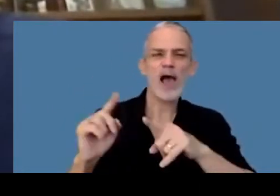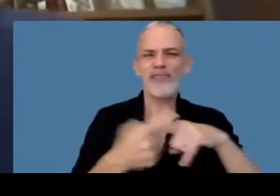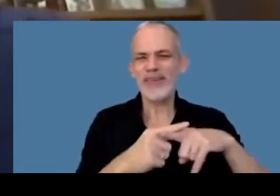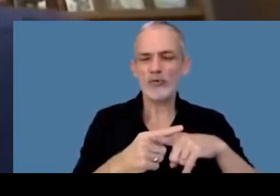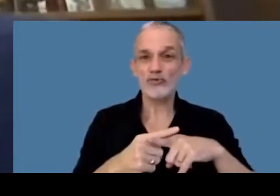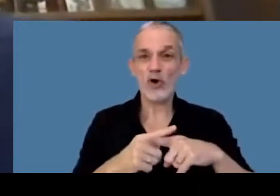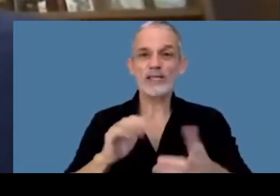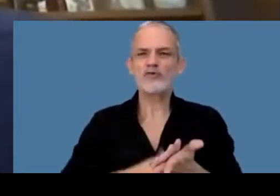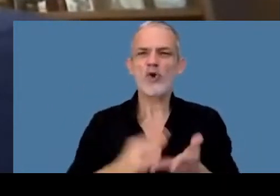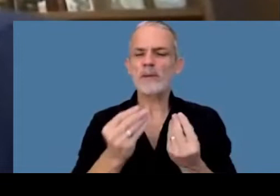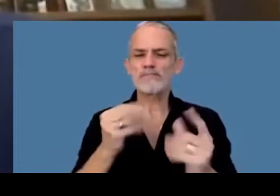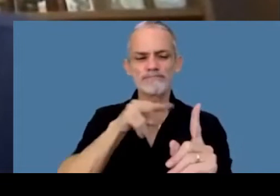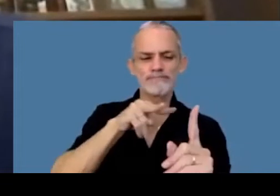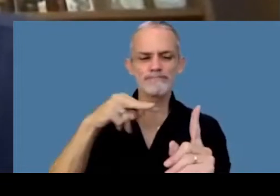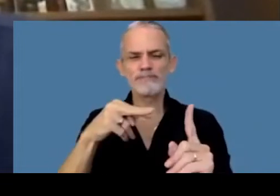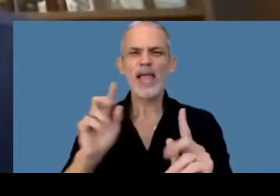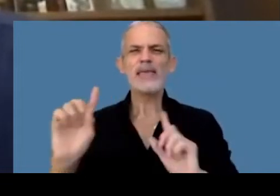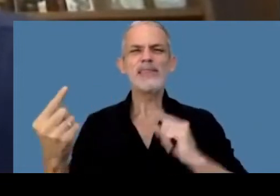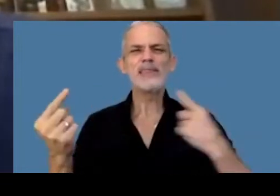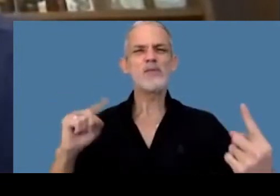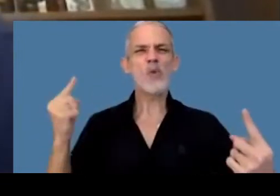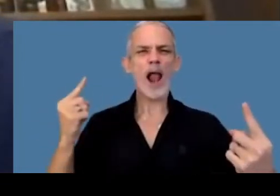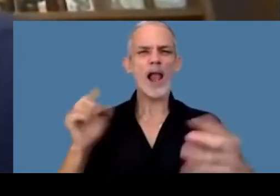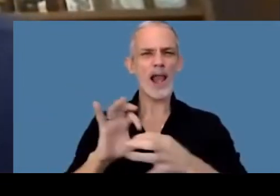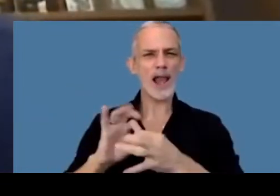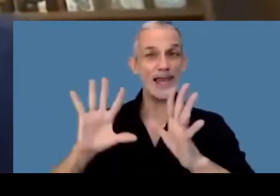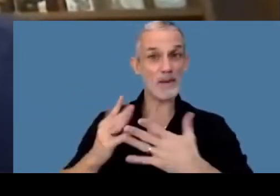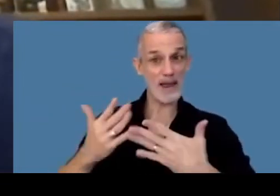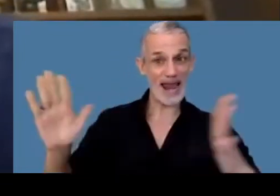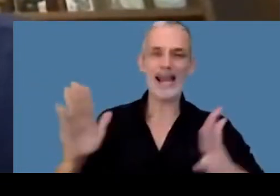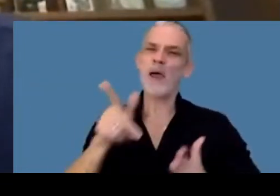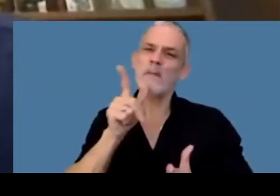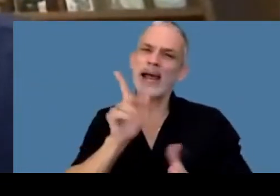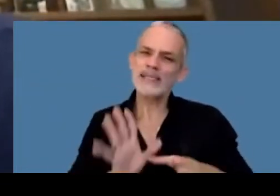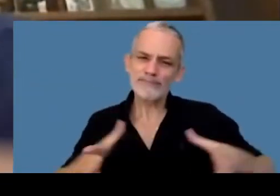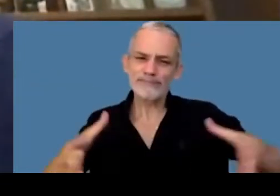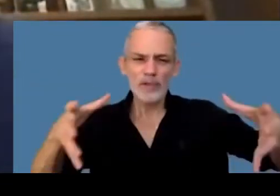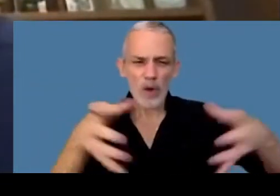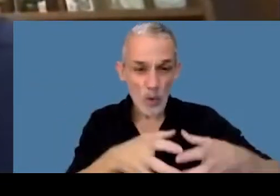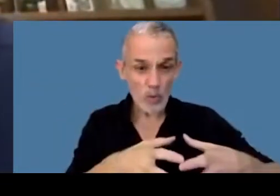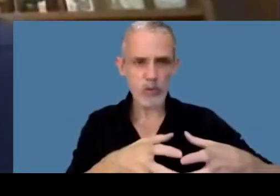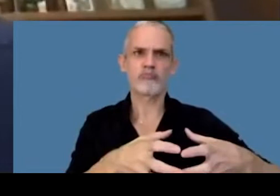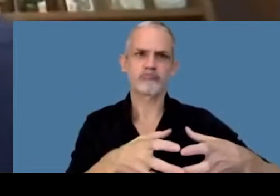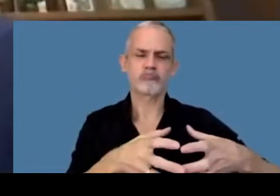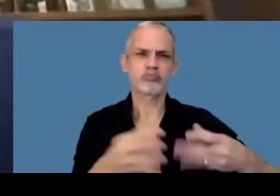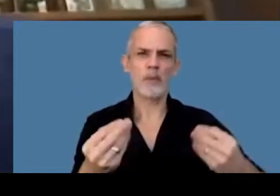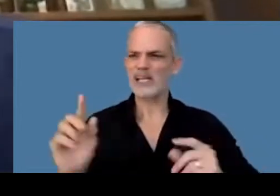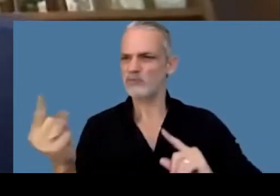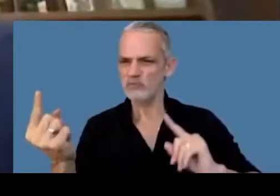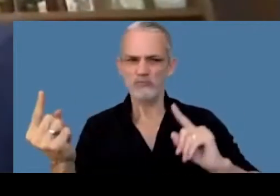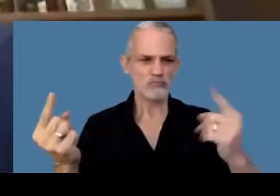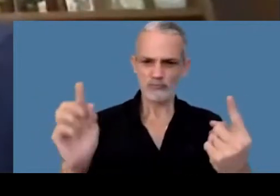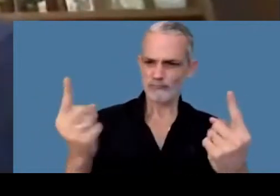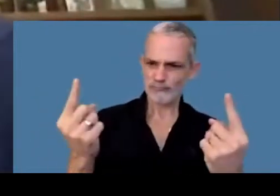vista individualista liberal, porque parece que lo colectivo es una suma de individualidades, y no es